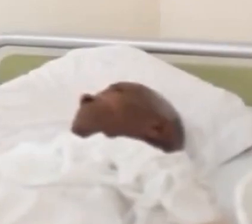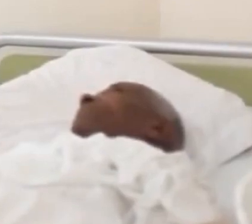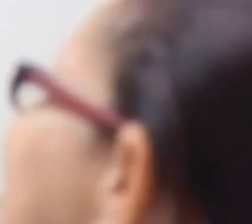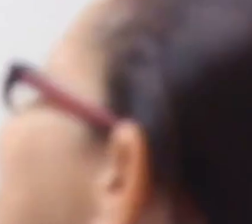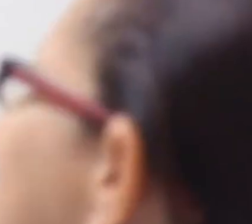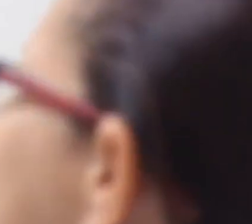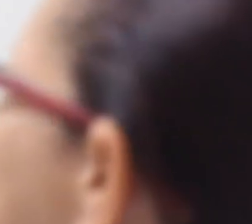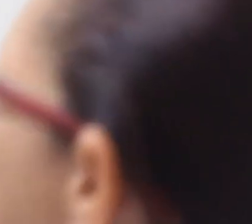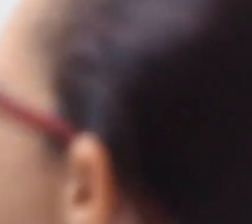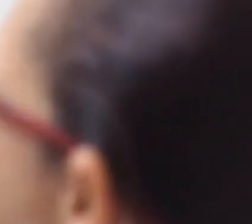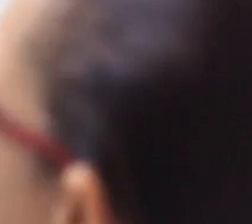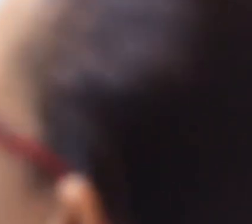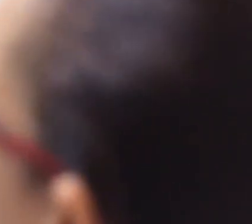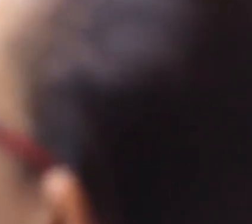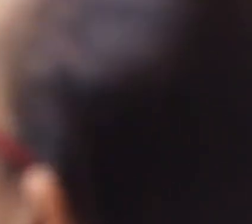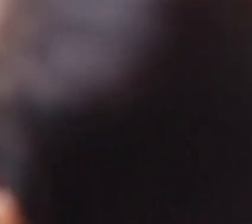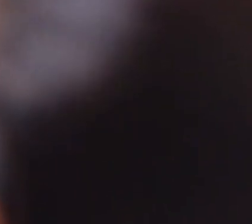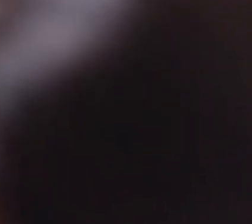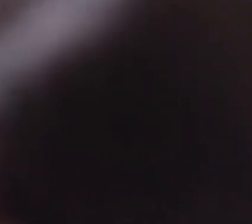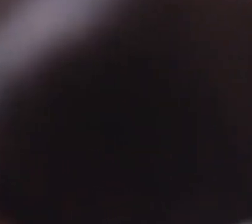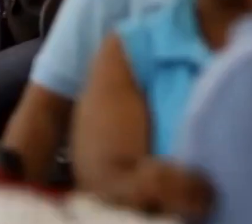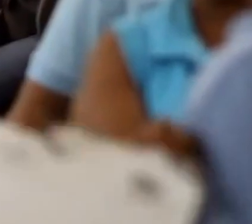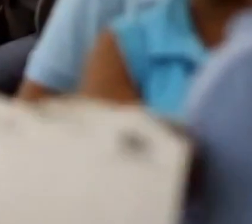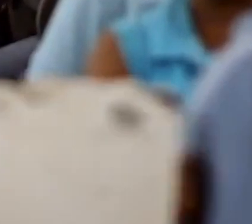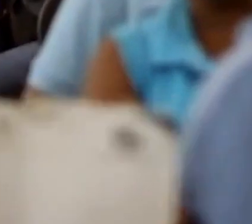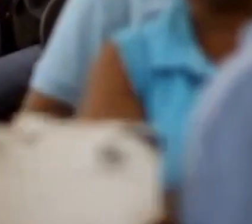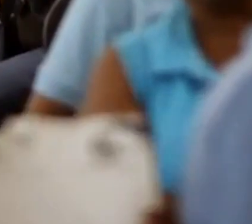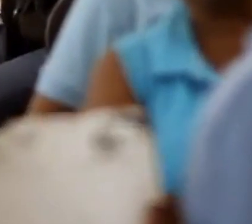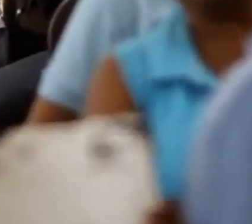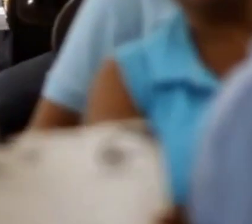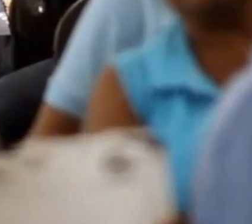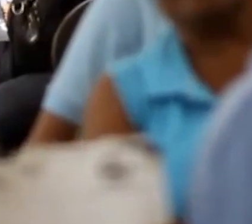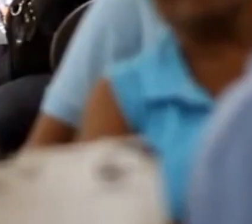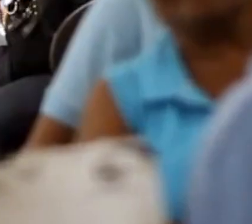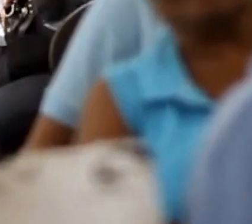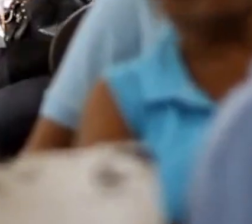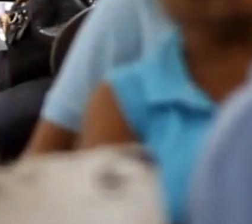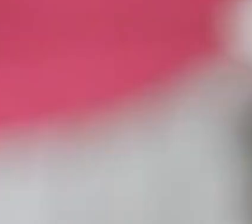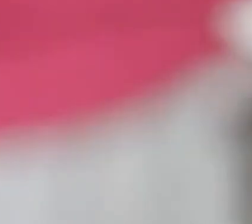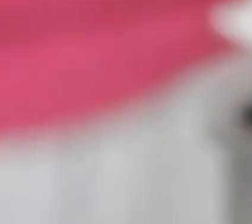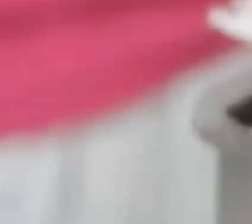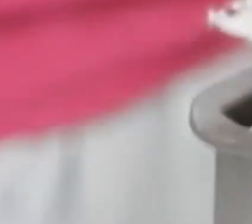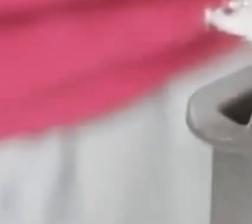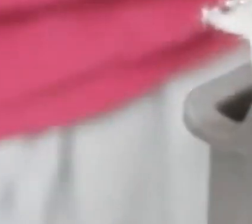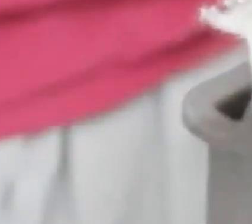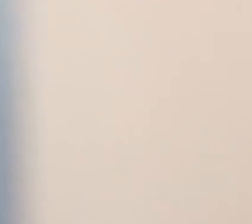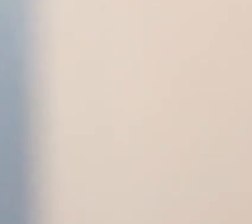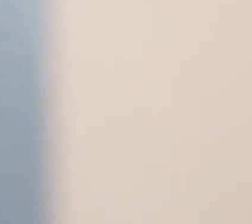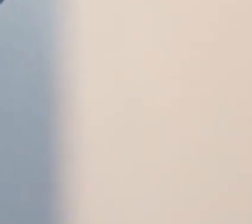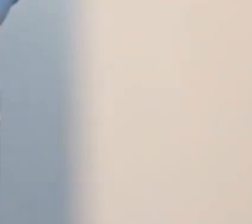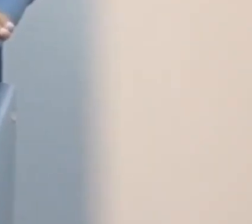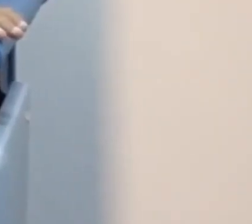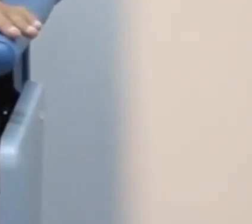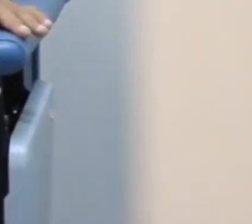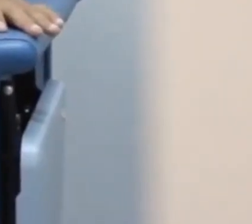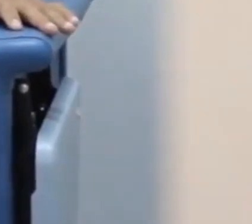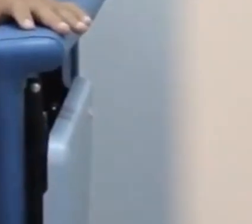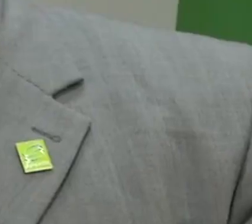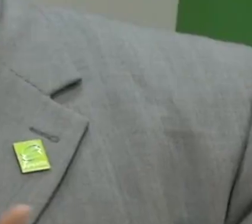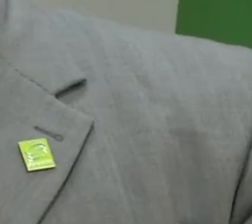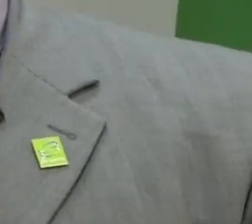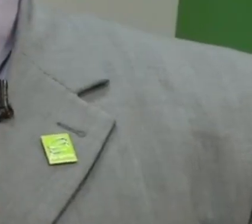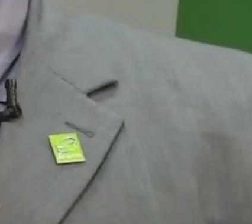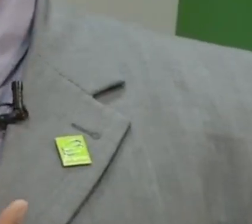cuarto país con más personas afiliadas a la Seguridad Social. 70% de los dominicanos cuentan hoy con un seguro de salud